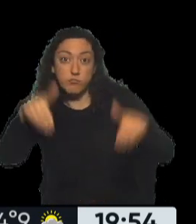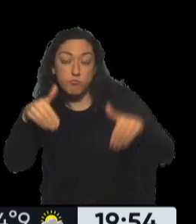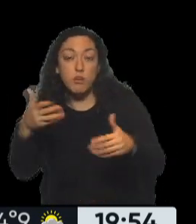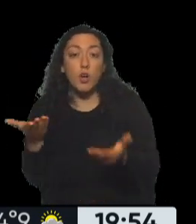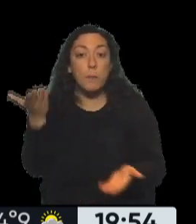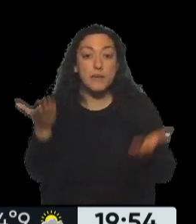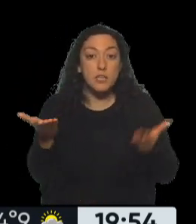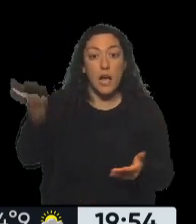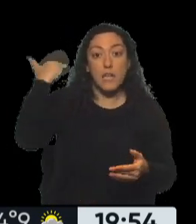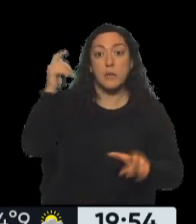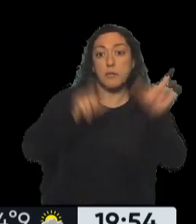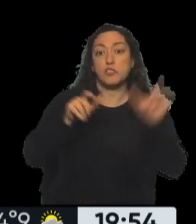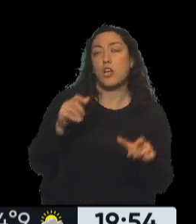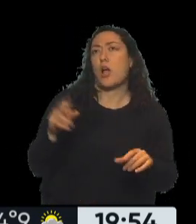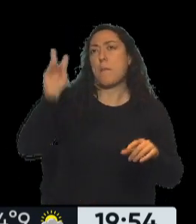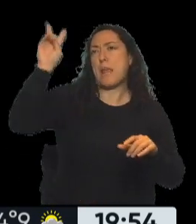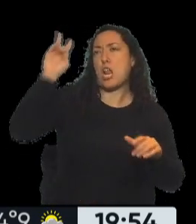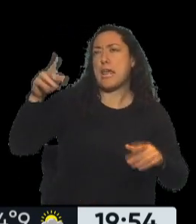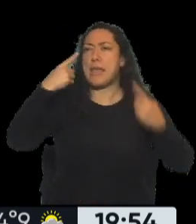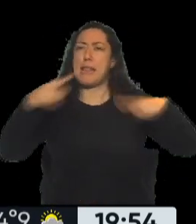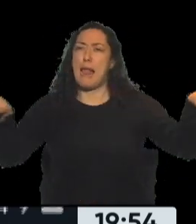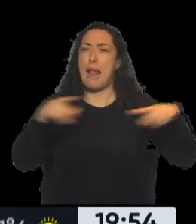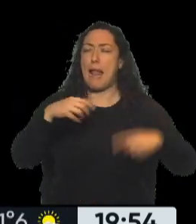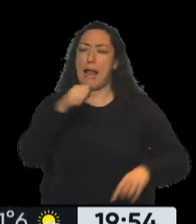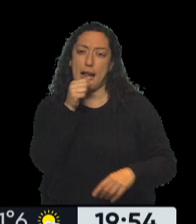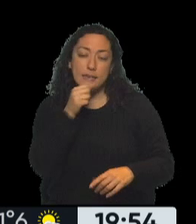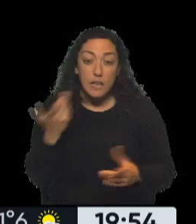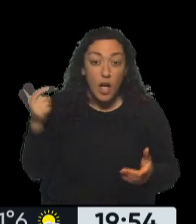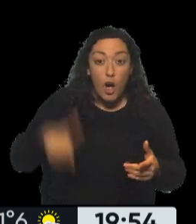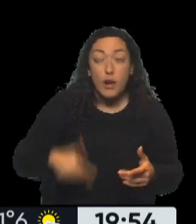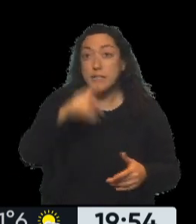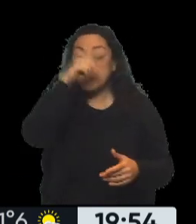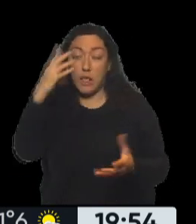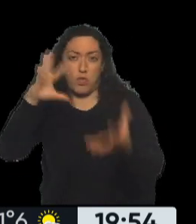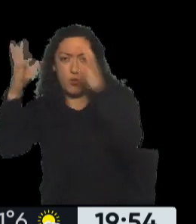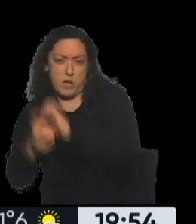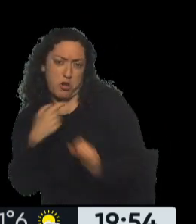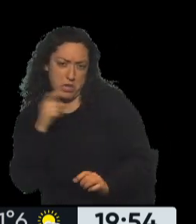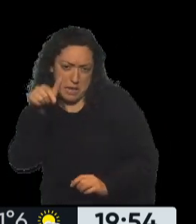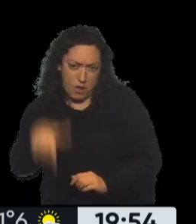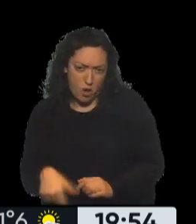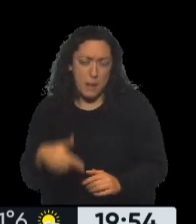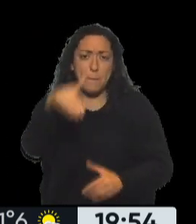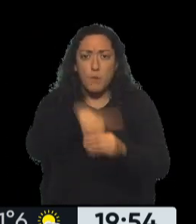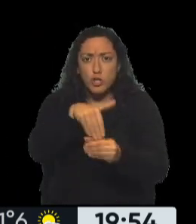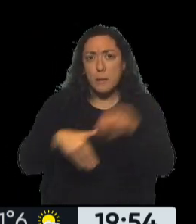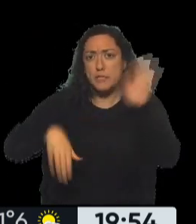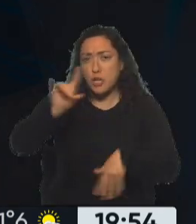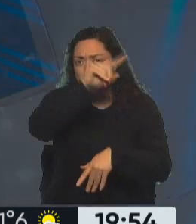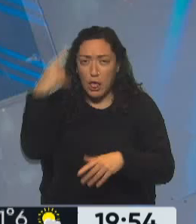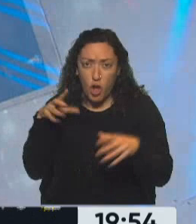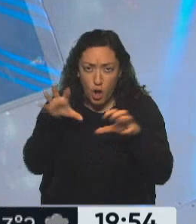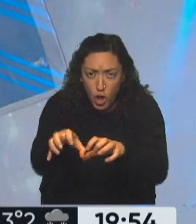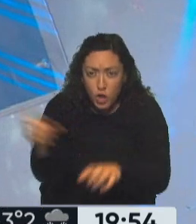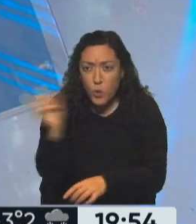estaba abiertamente cantando la marcha peronista, ni ahora la gente quiere destruir al Estado. La mayoría de los votos de Milei no es gente que odia al Estado, es